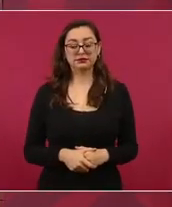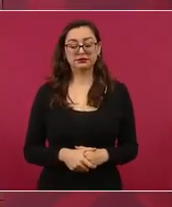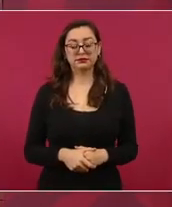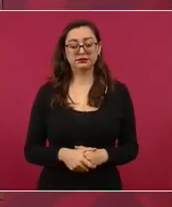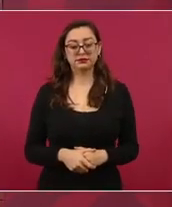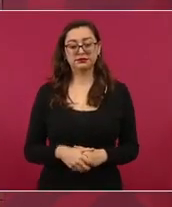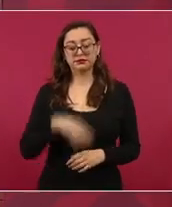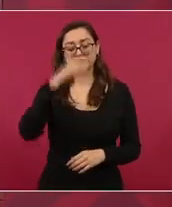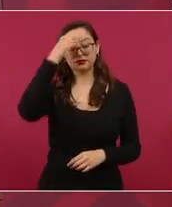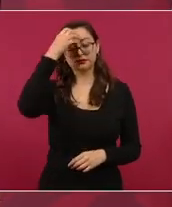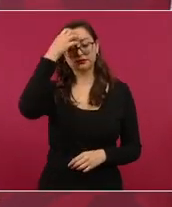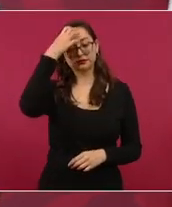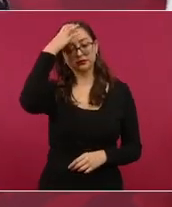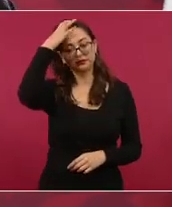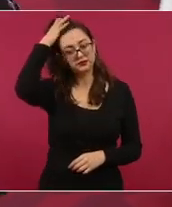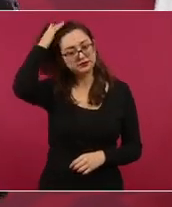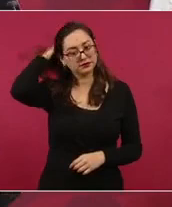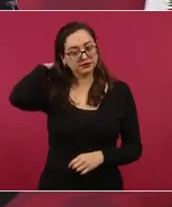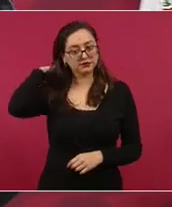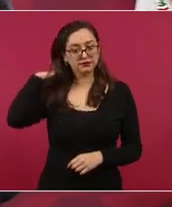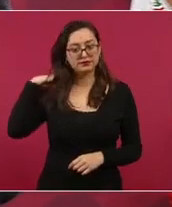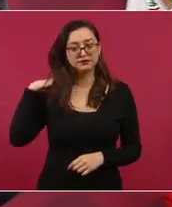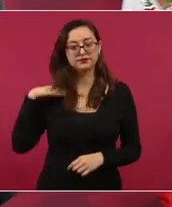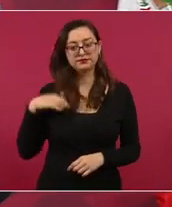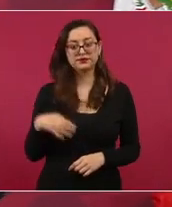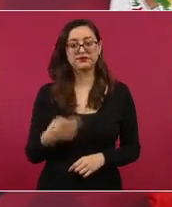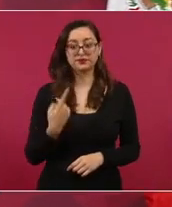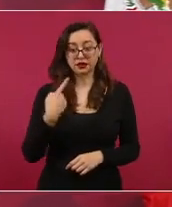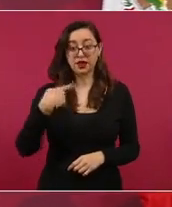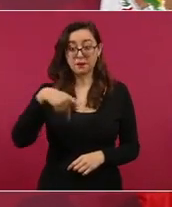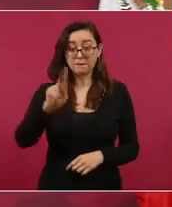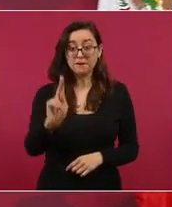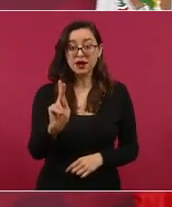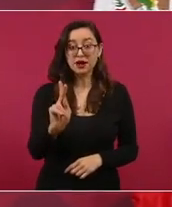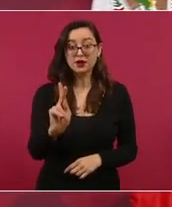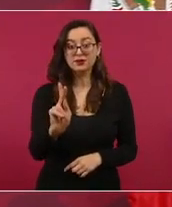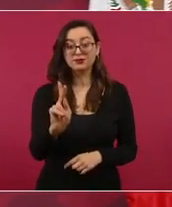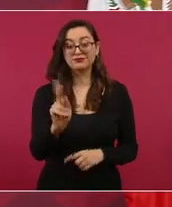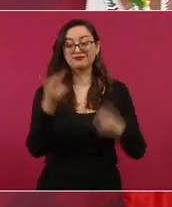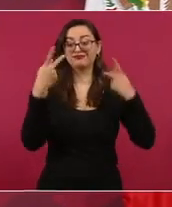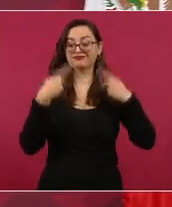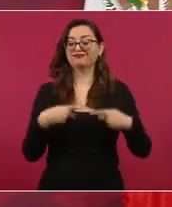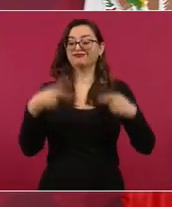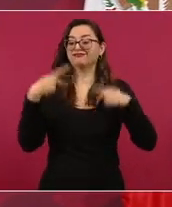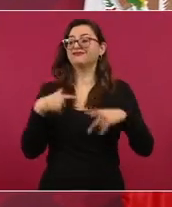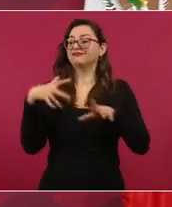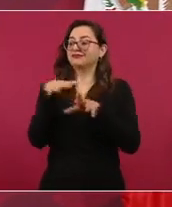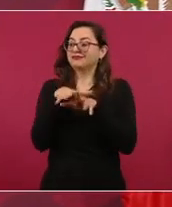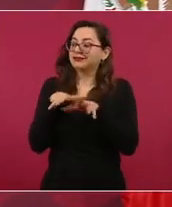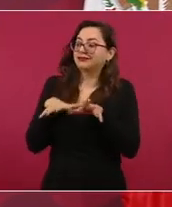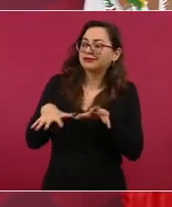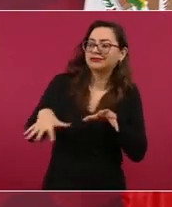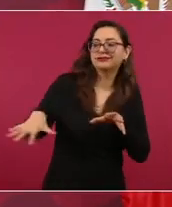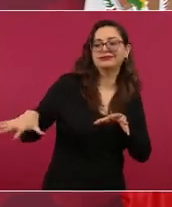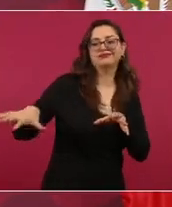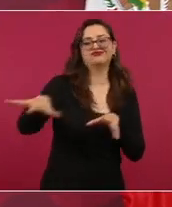Pero el pueblo, que es mucha pieza, que no se les olvide eso,